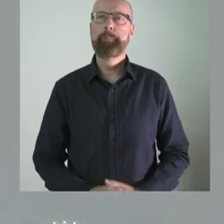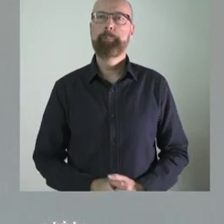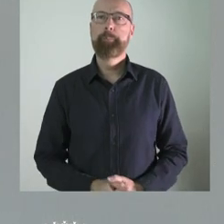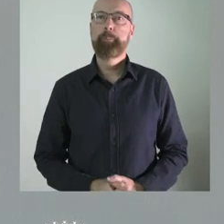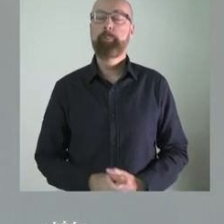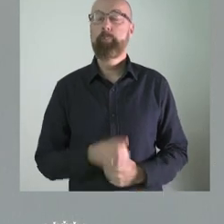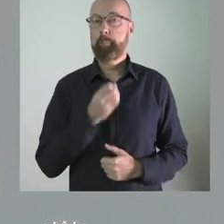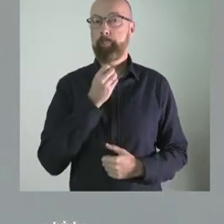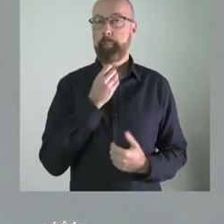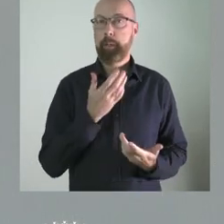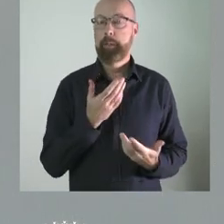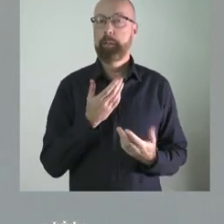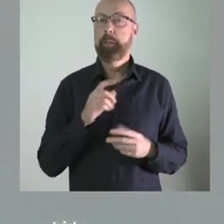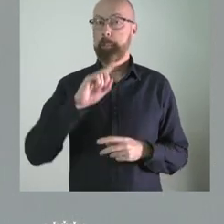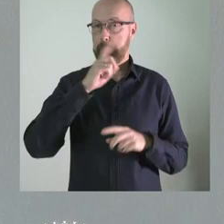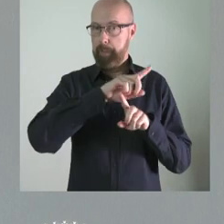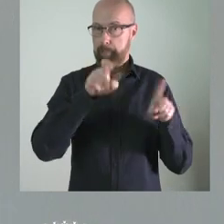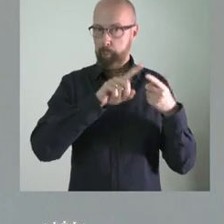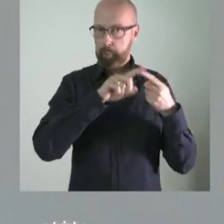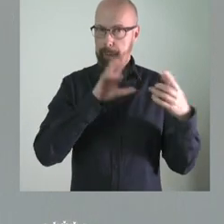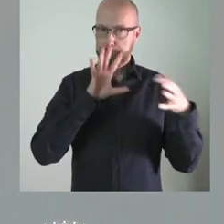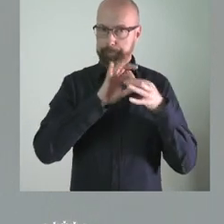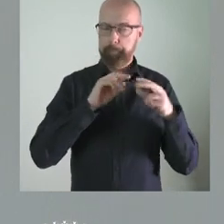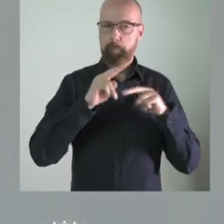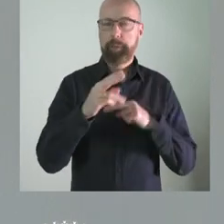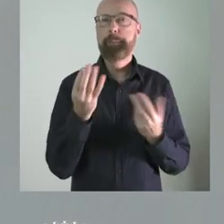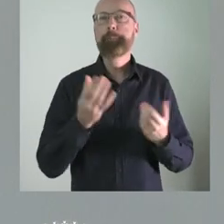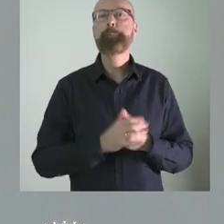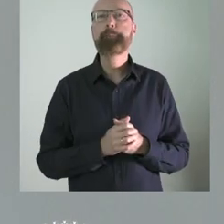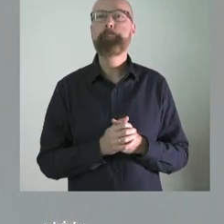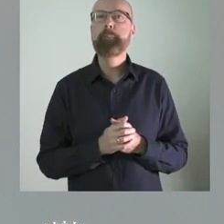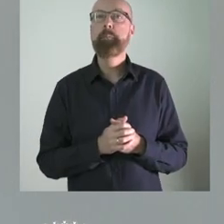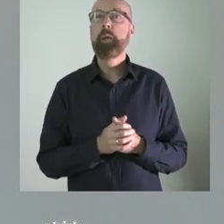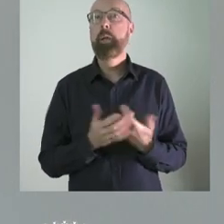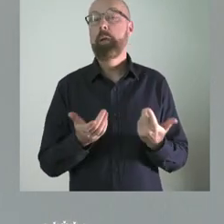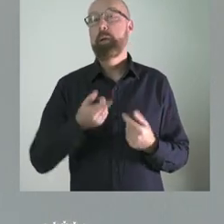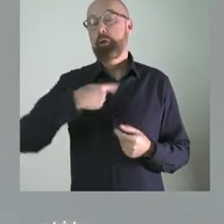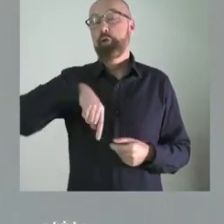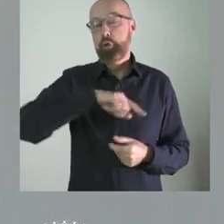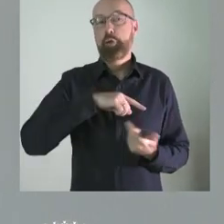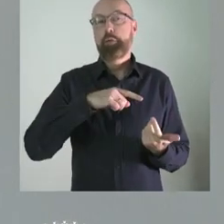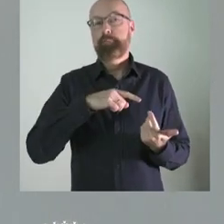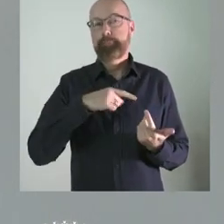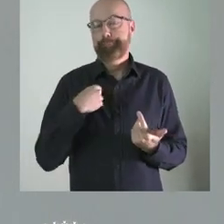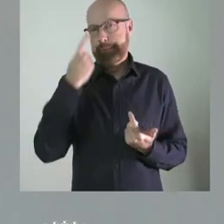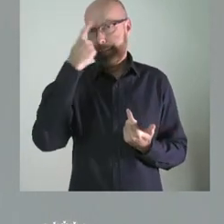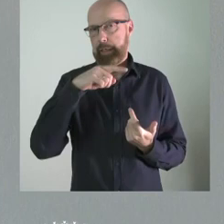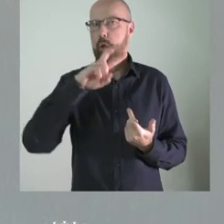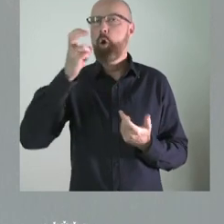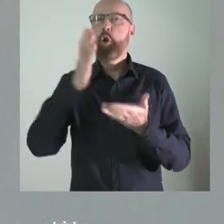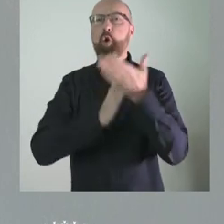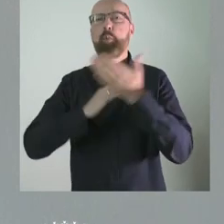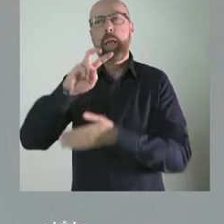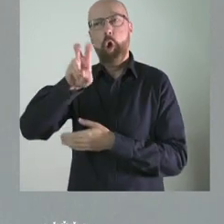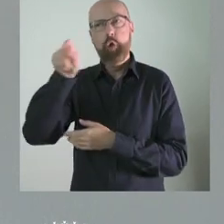pues sobre la primera cuestión que usted me plantea bueno nosotros apreciamos que en otras comunidades autónomas cuando